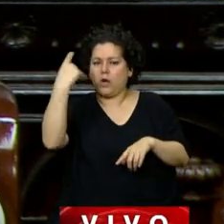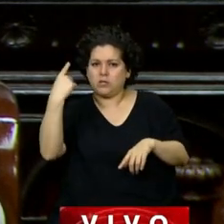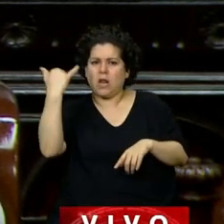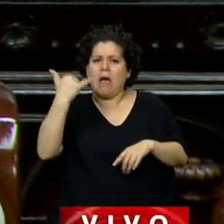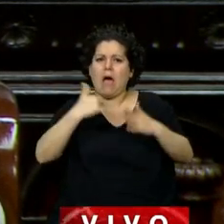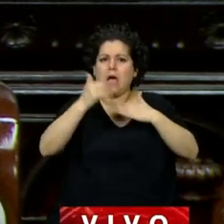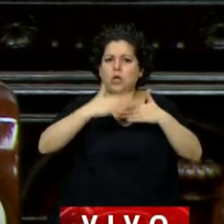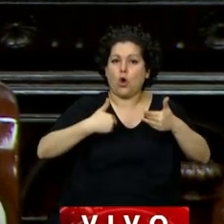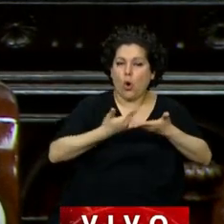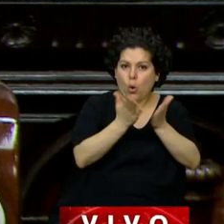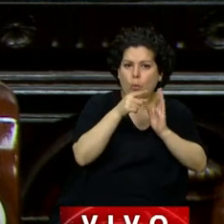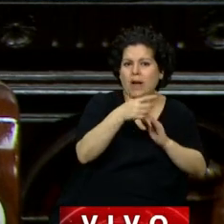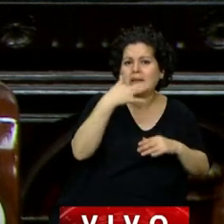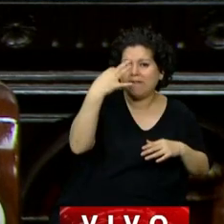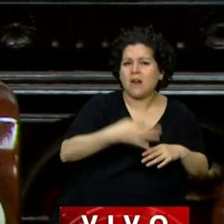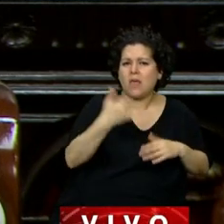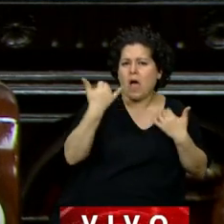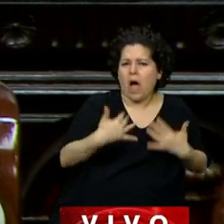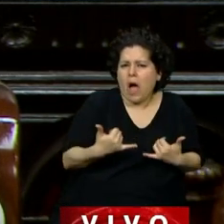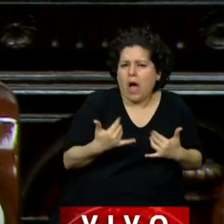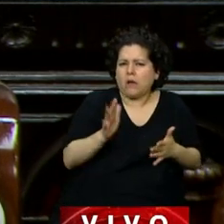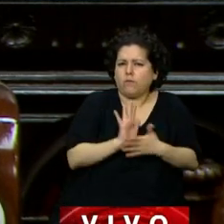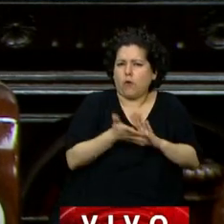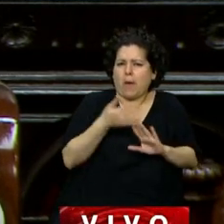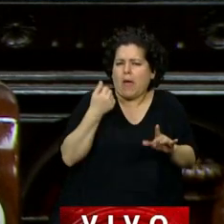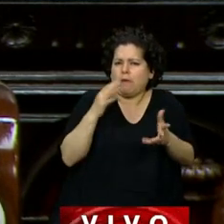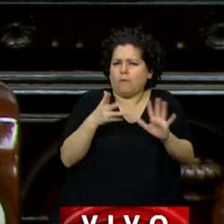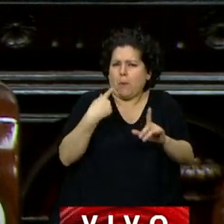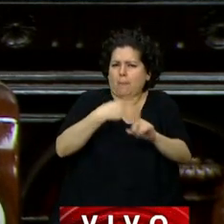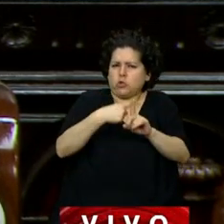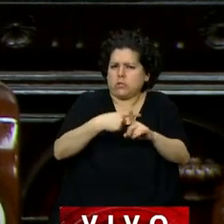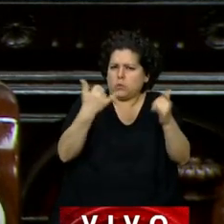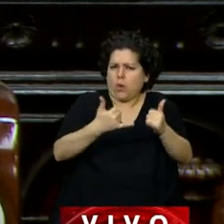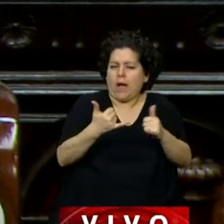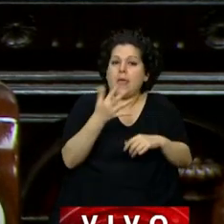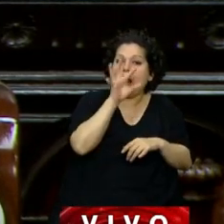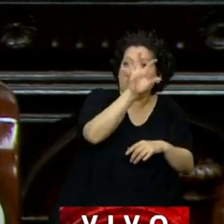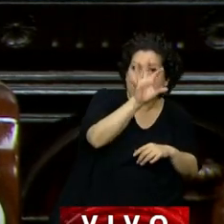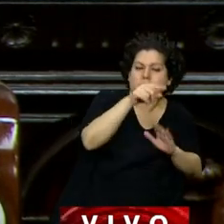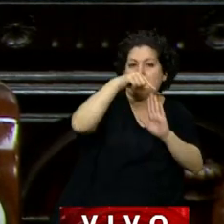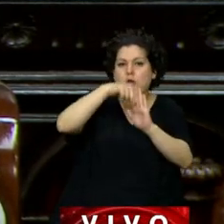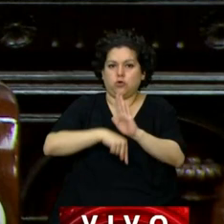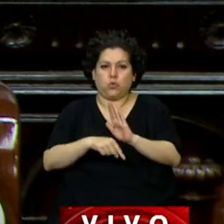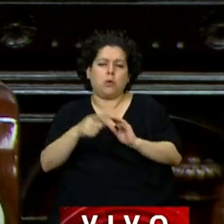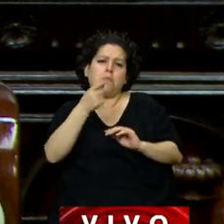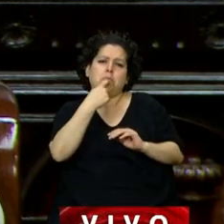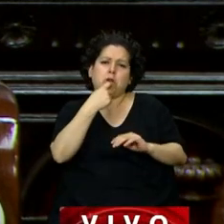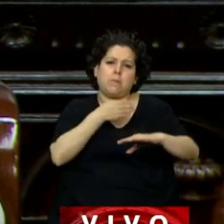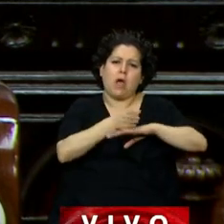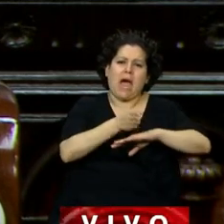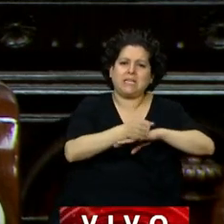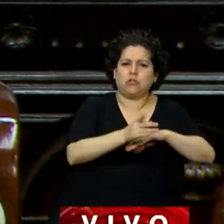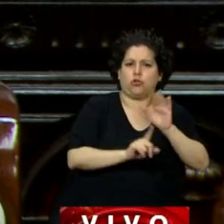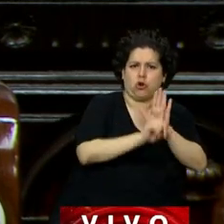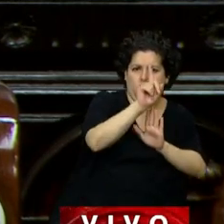obras que son, de verdad, que tienen un impacto positivo tanto en la provincia como en el sur. Estas obras son Acceso